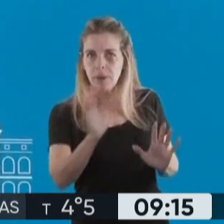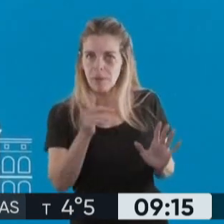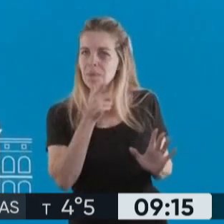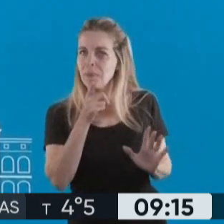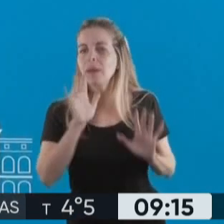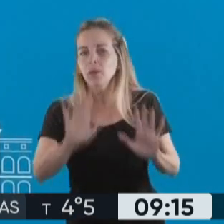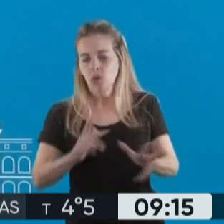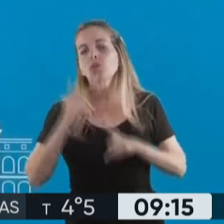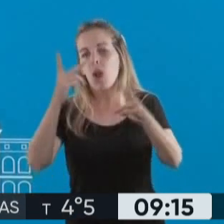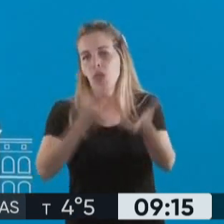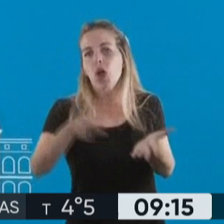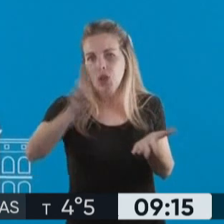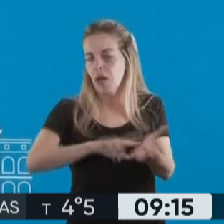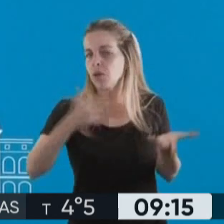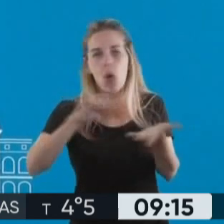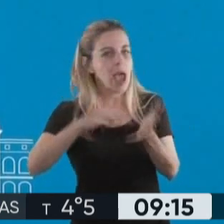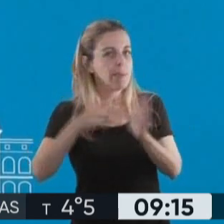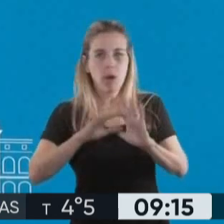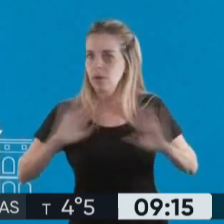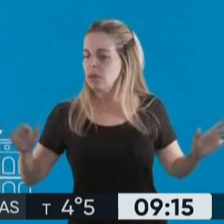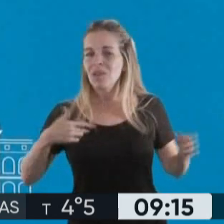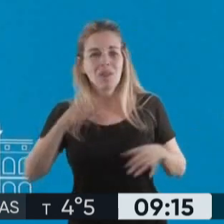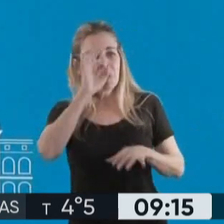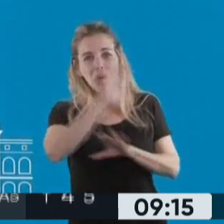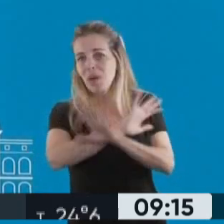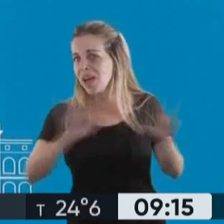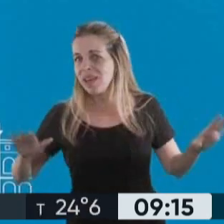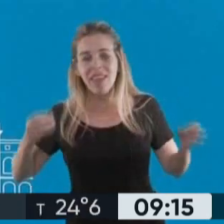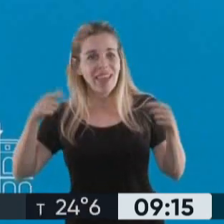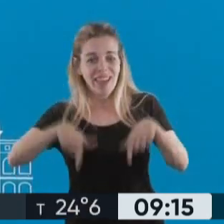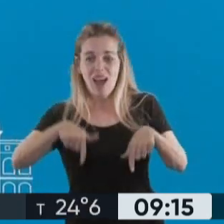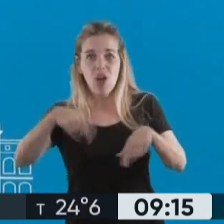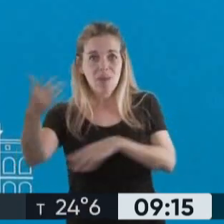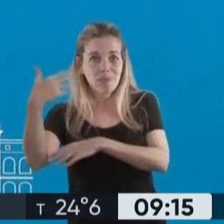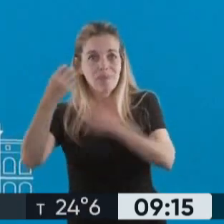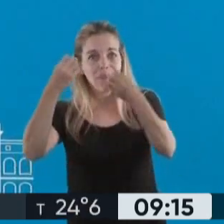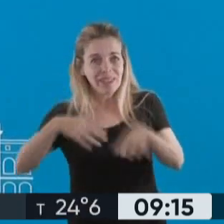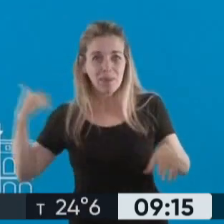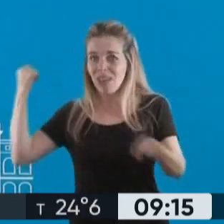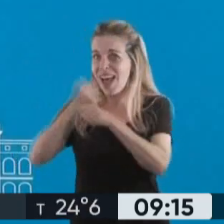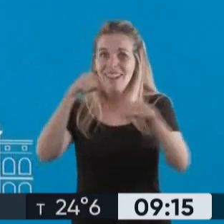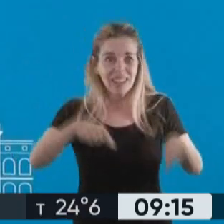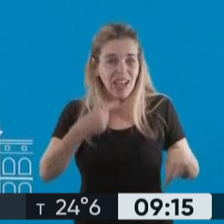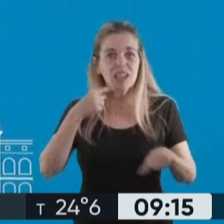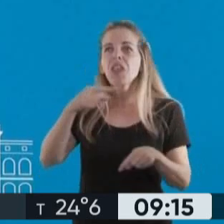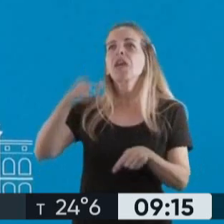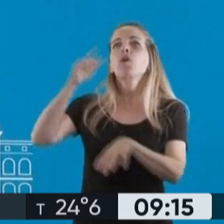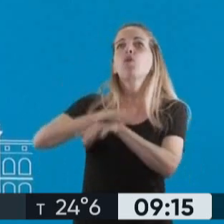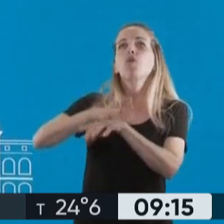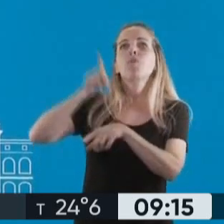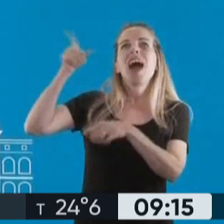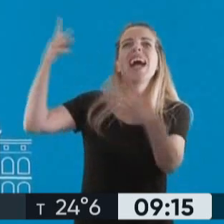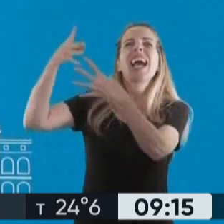yo lo repito, no tengo problema, pero no, en ningún momento desde que empezó la conferencia hasta acá dije que la culpa fuera la guerra. Varias veces dije, en